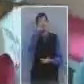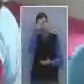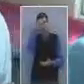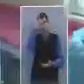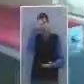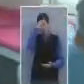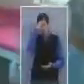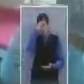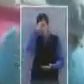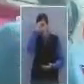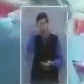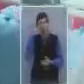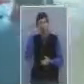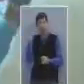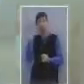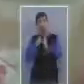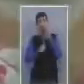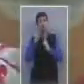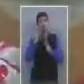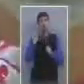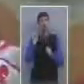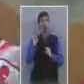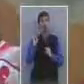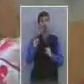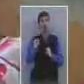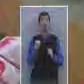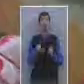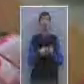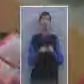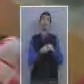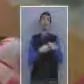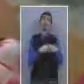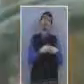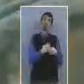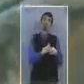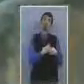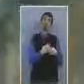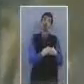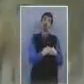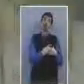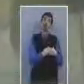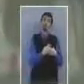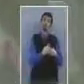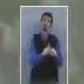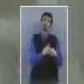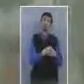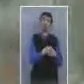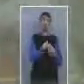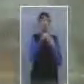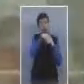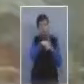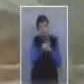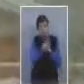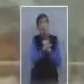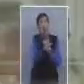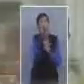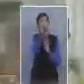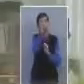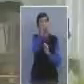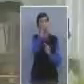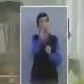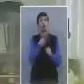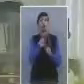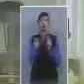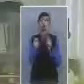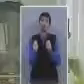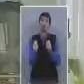opera un lactario. Las madres hospitalizadas pueden extraerla y almacenarla. Hacer un banco de leche estaría muy bueno,